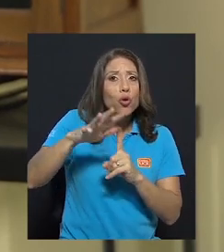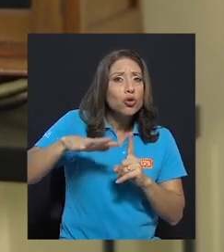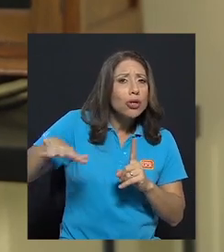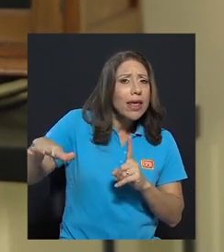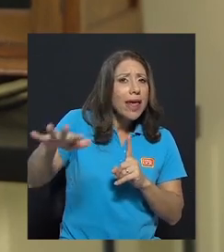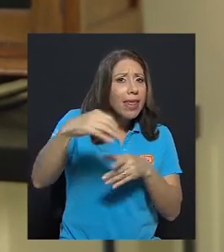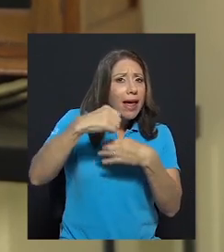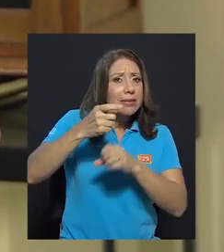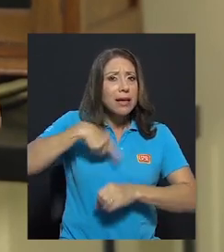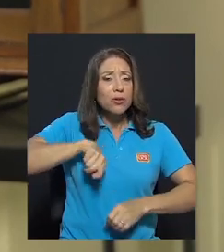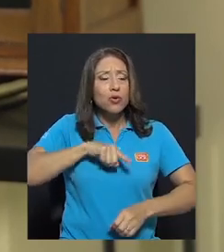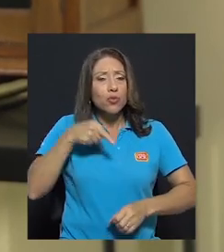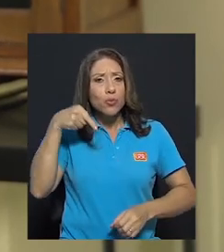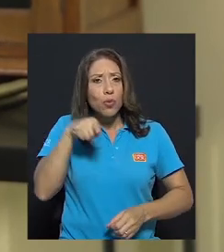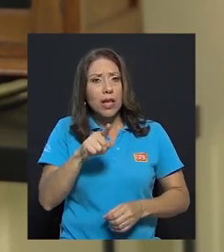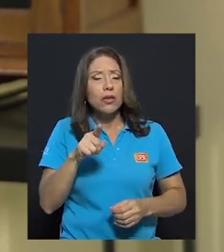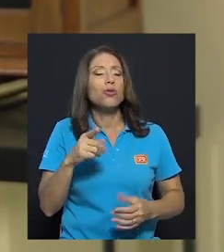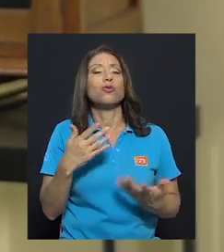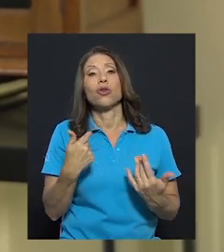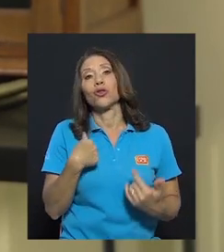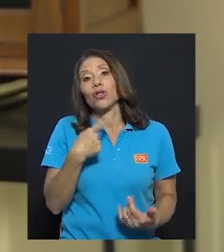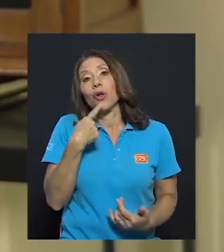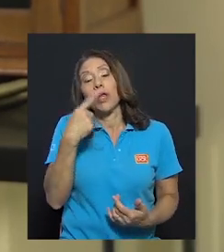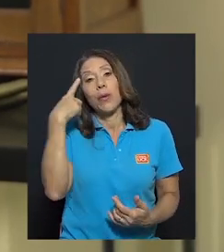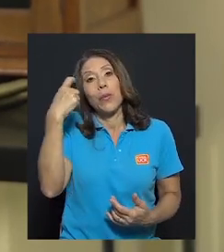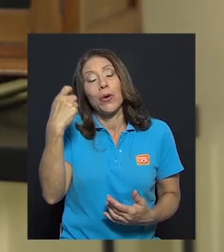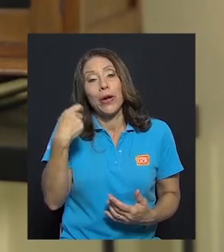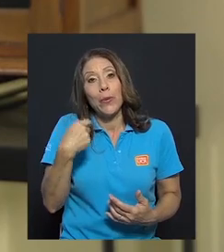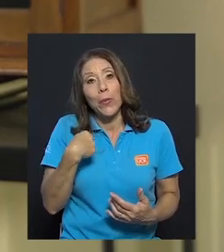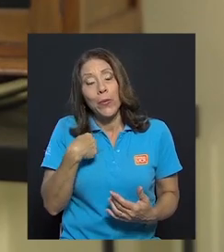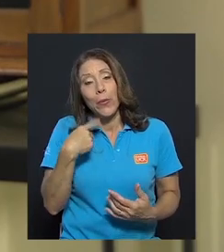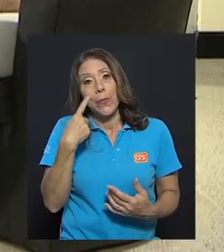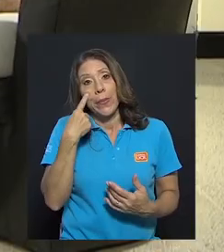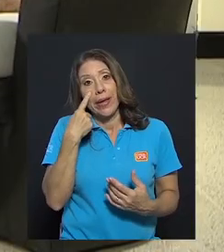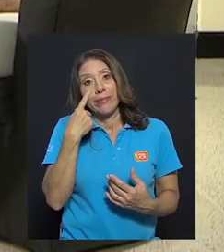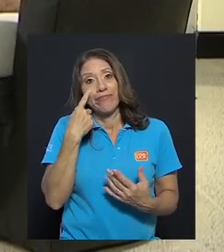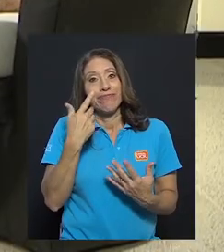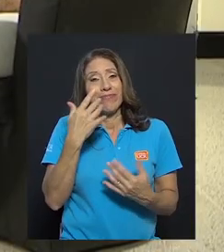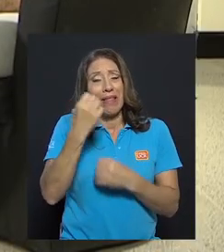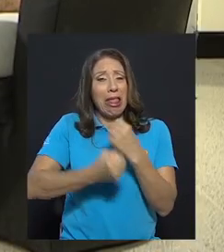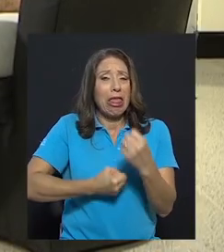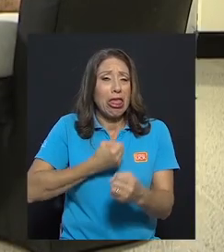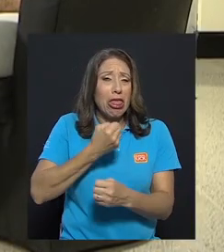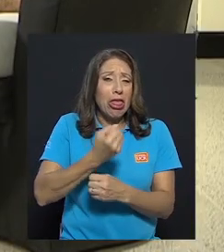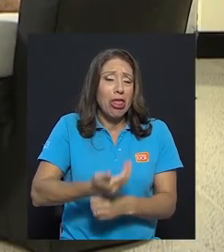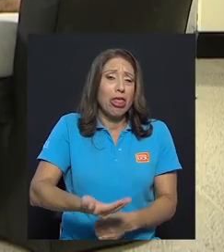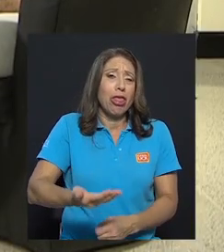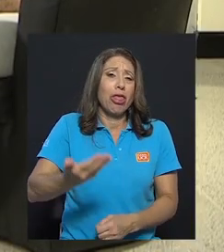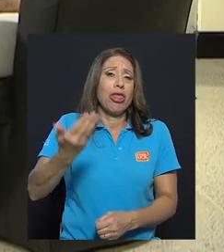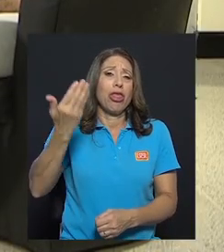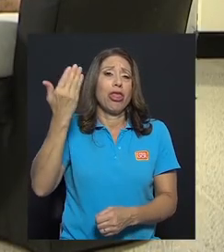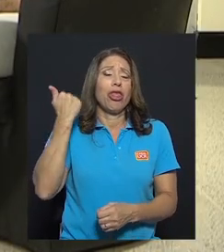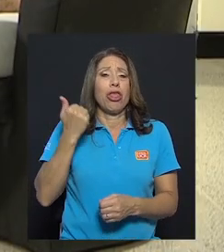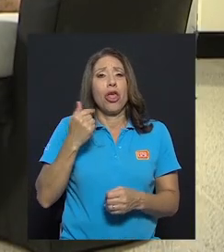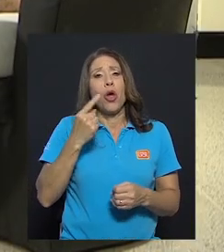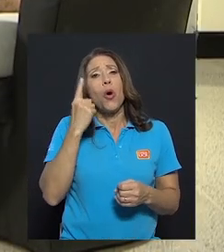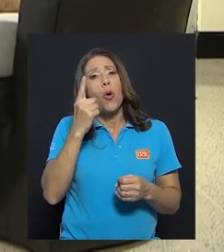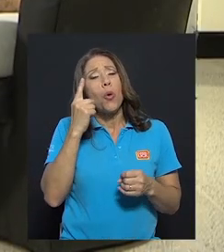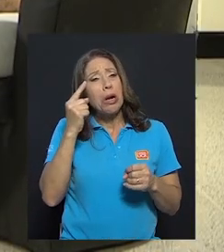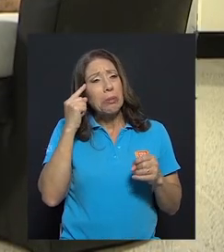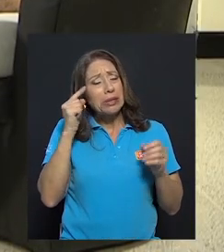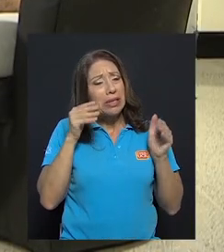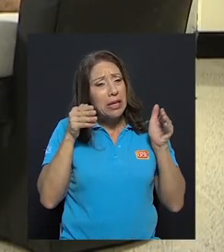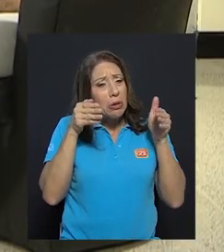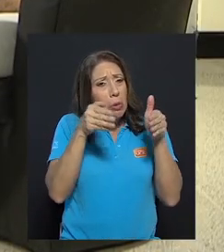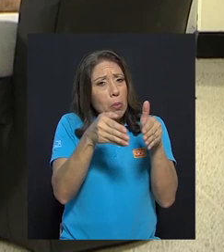hace violentos. Incluso se lo digo porque uno encuentra hasta dos posturas en la antigüedad, una muy más maquiavélica, la otra de